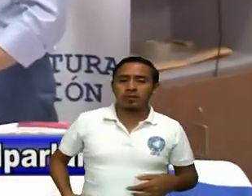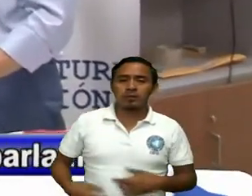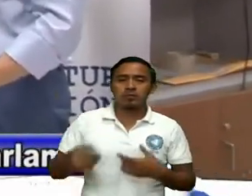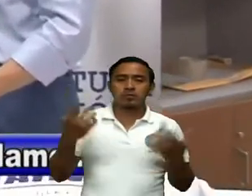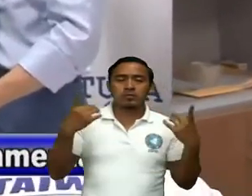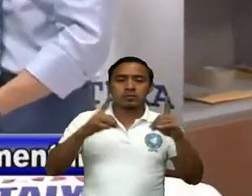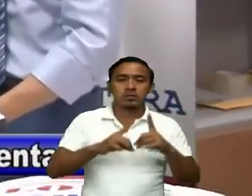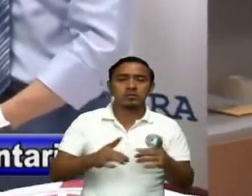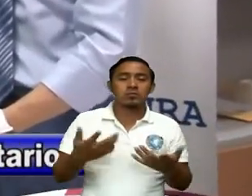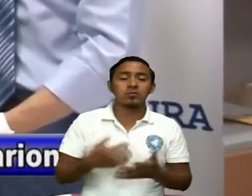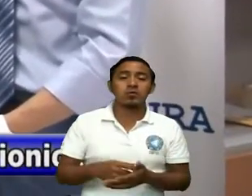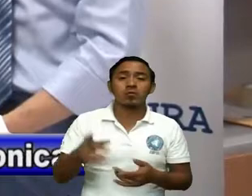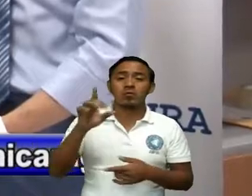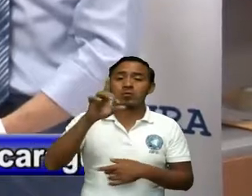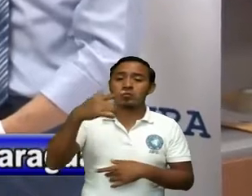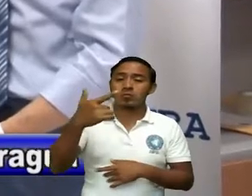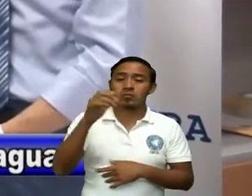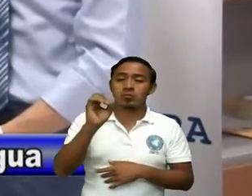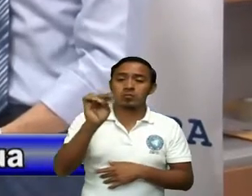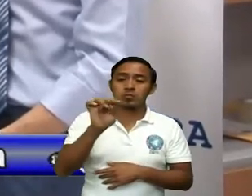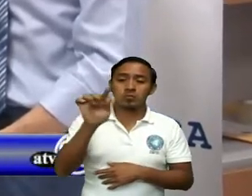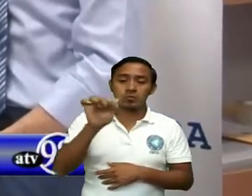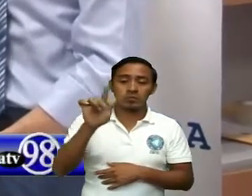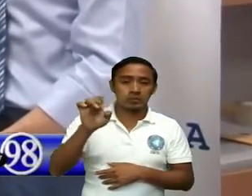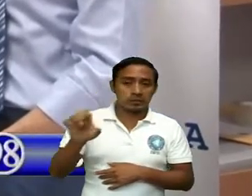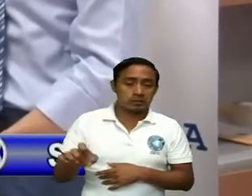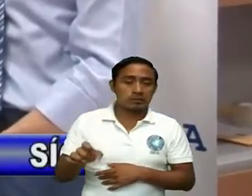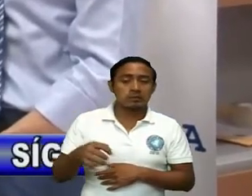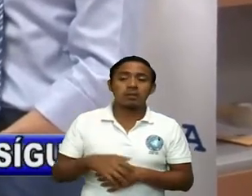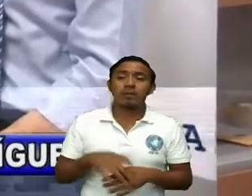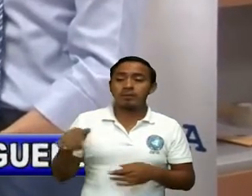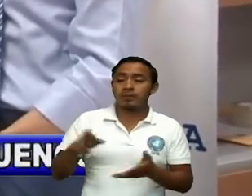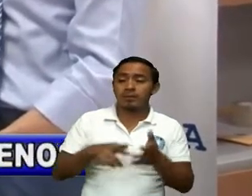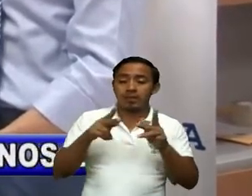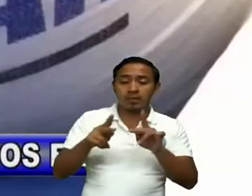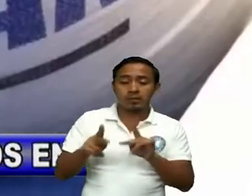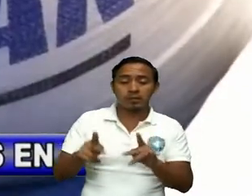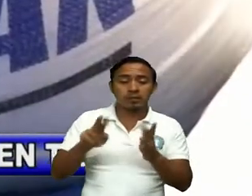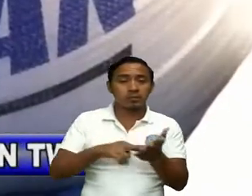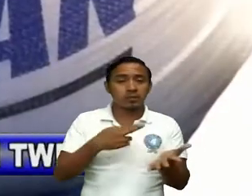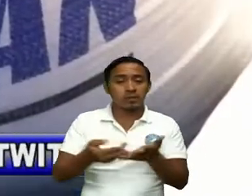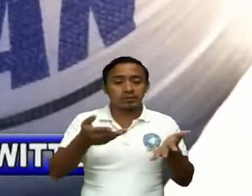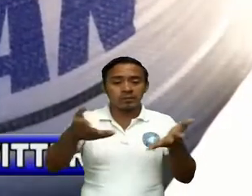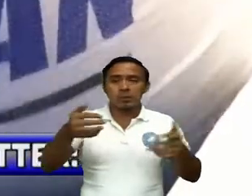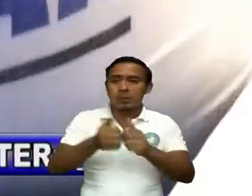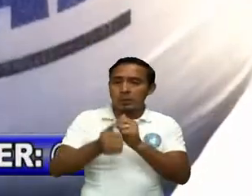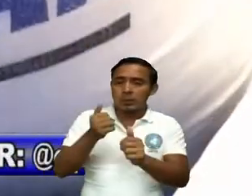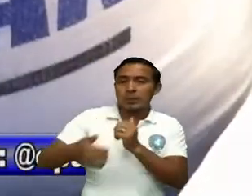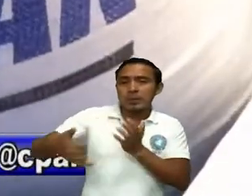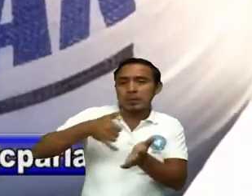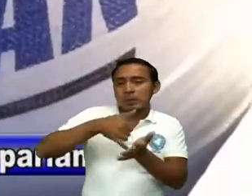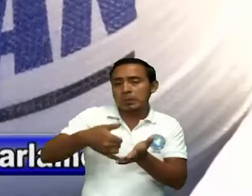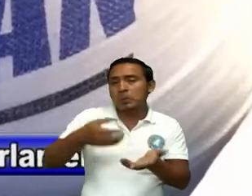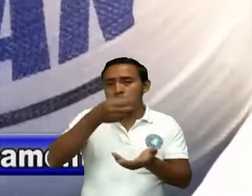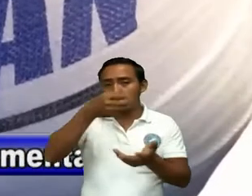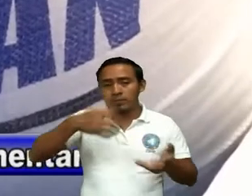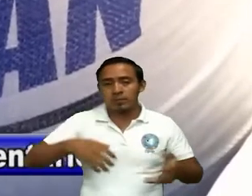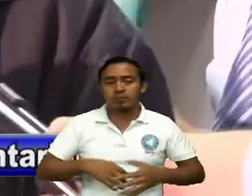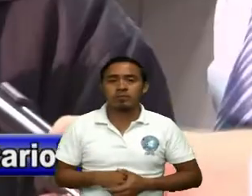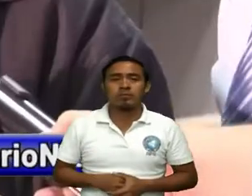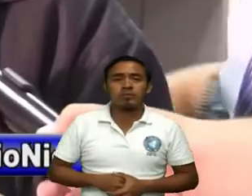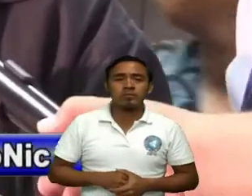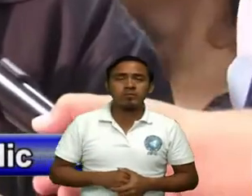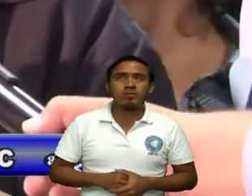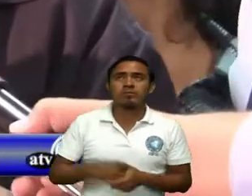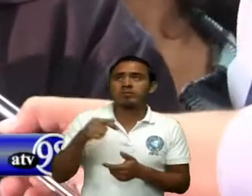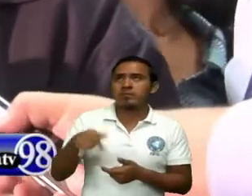SINAPREC, doctor Guillermo González, que serán destinadas a personas en riesgo de vulnerabilidad alimentaria.